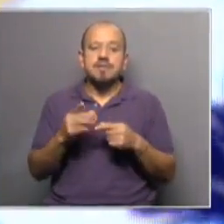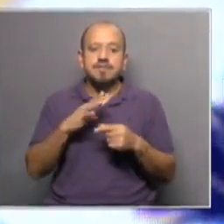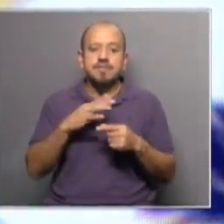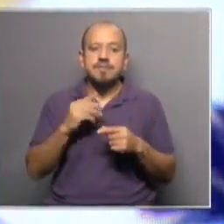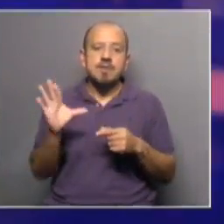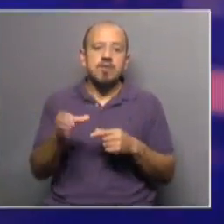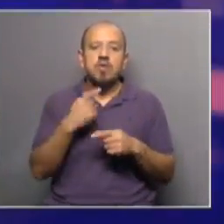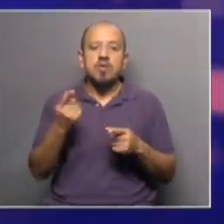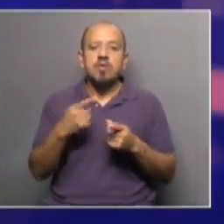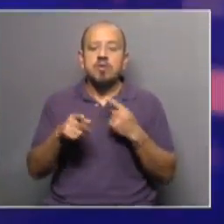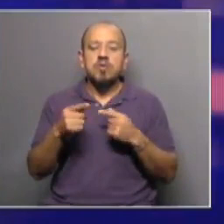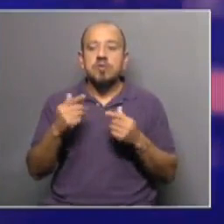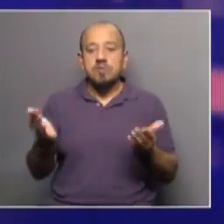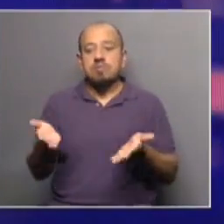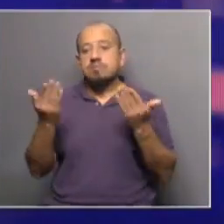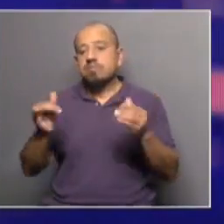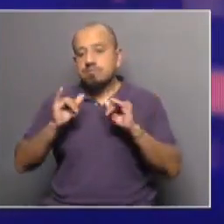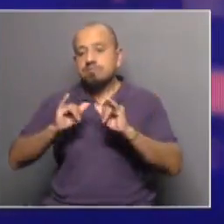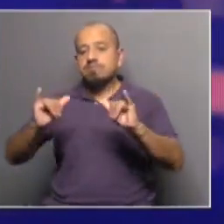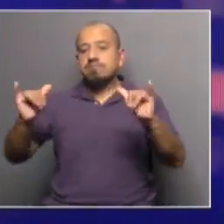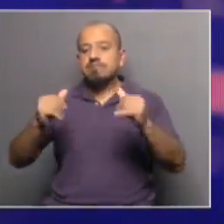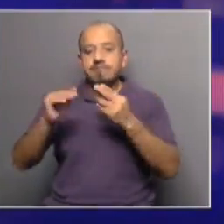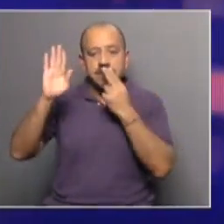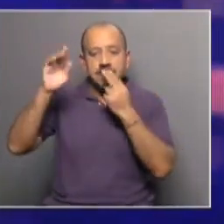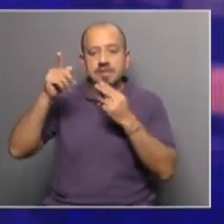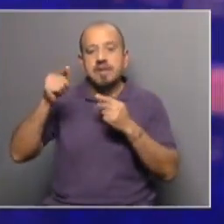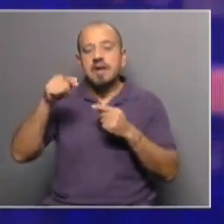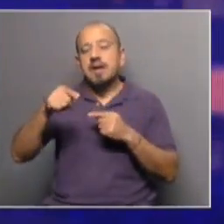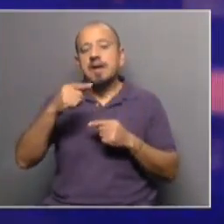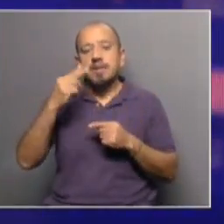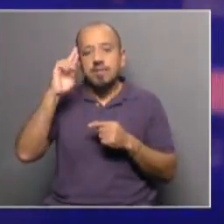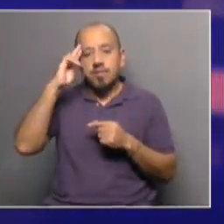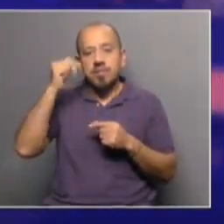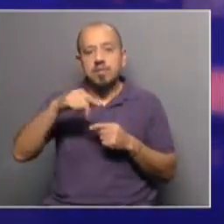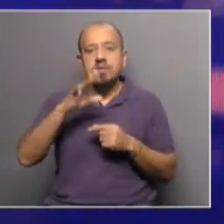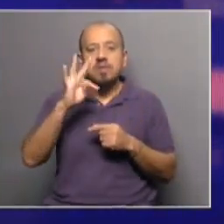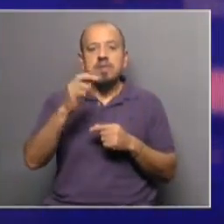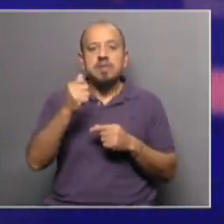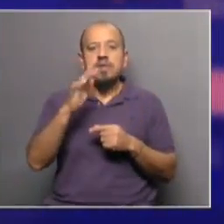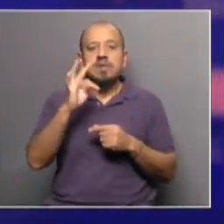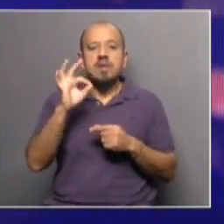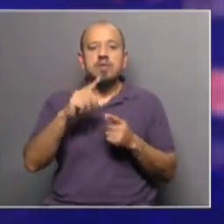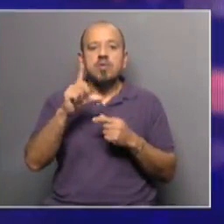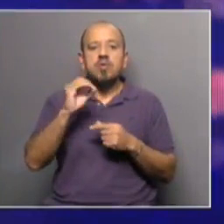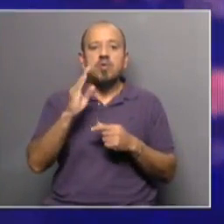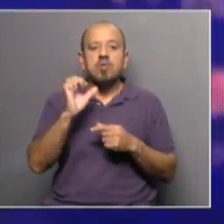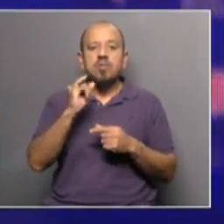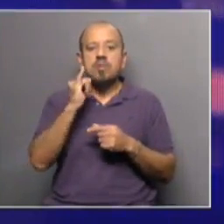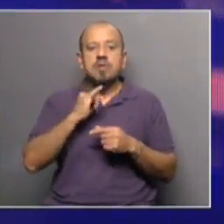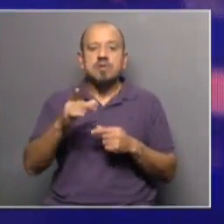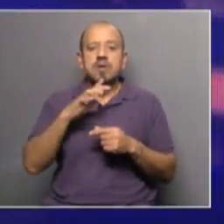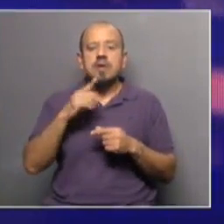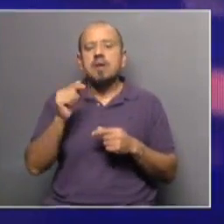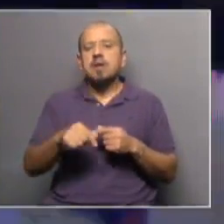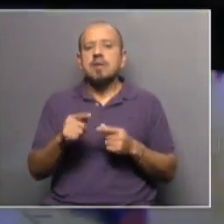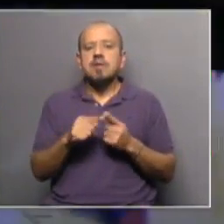Pero también pronazi, promovía, ¿no? Promovía eso. Y acá en Uruguay recién me hablabas de Tato López. ¿Qué otros deportistas, digamos,